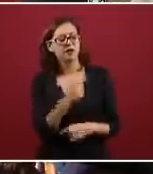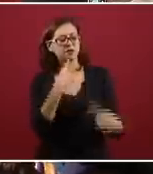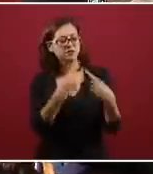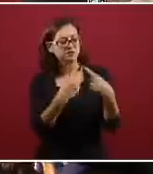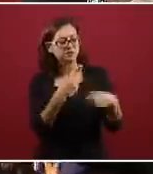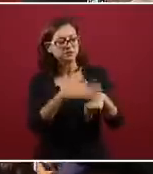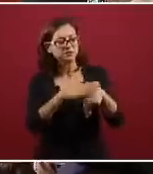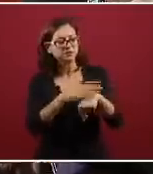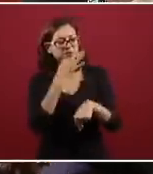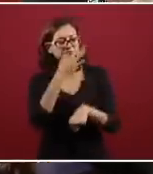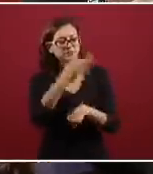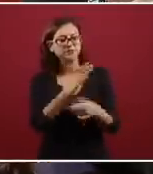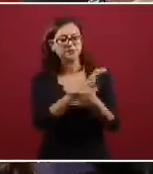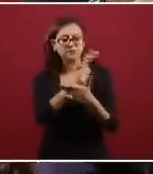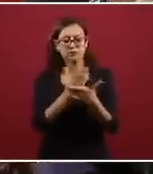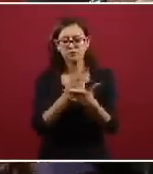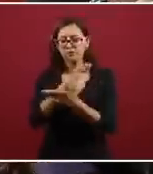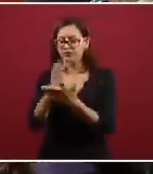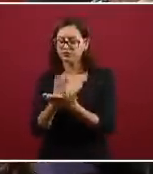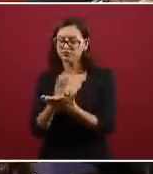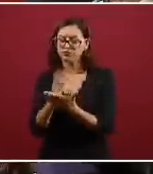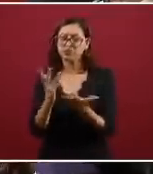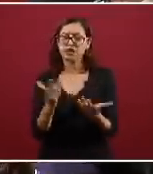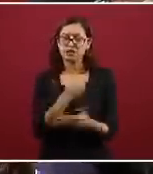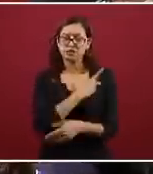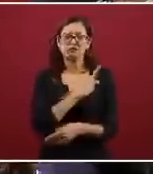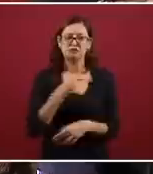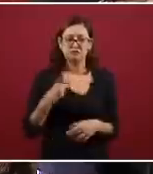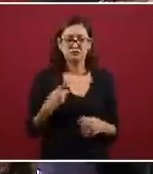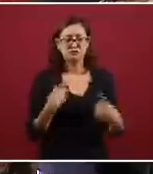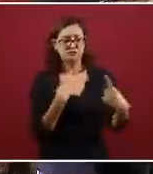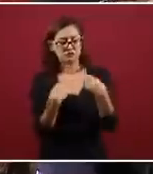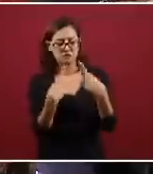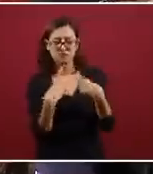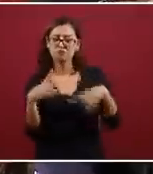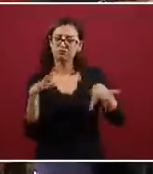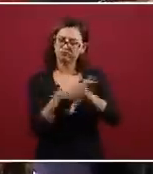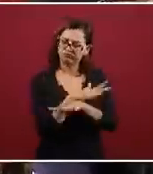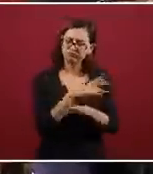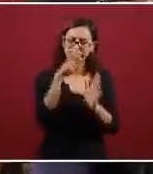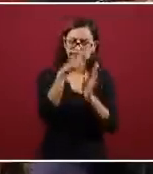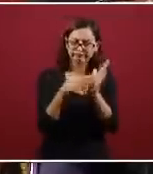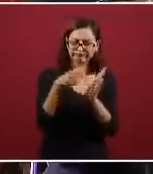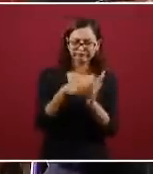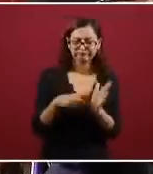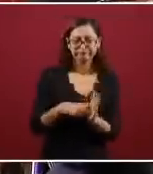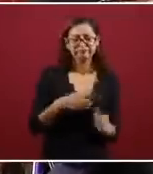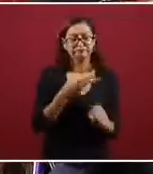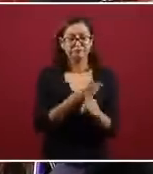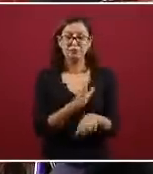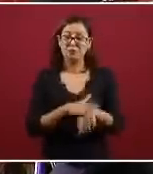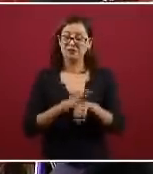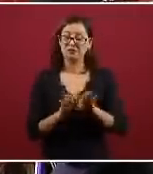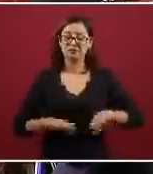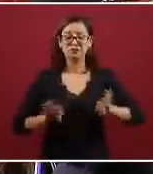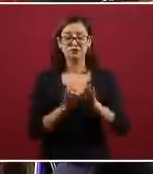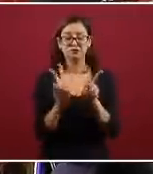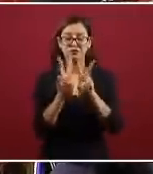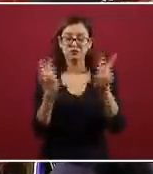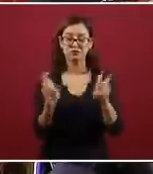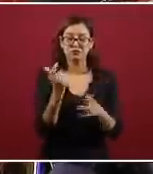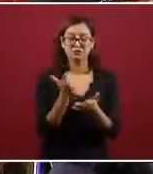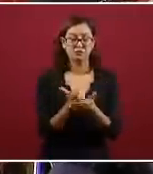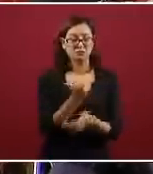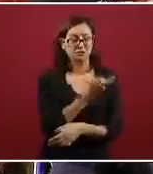que rigen los contratos se buscaba renegociar las condiciones contractuales, sustancialmente la tarifa. De los